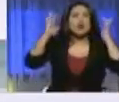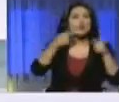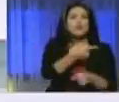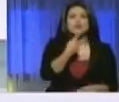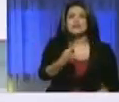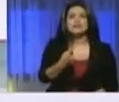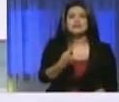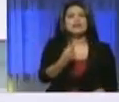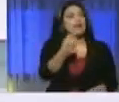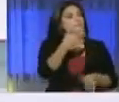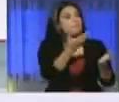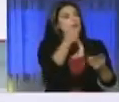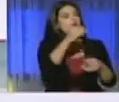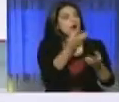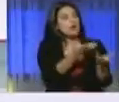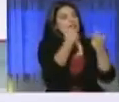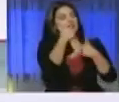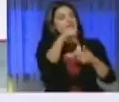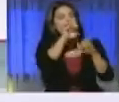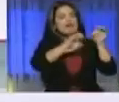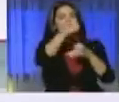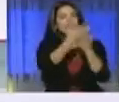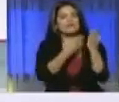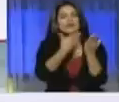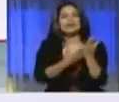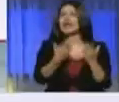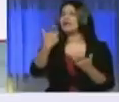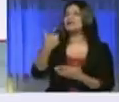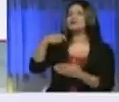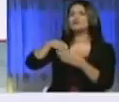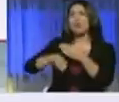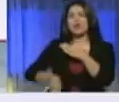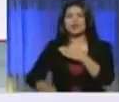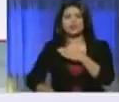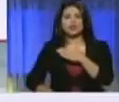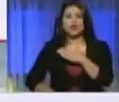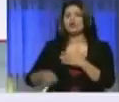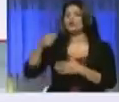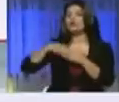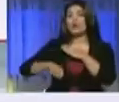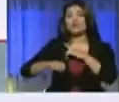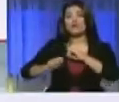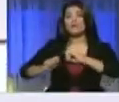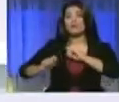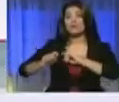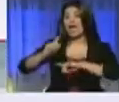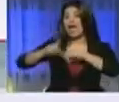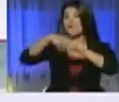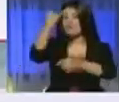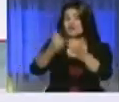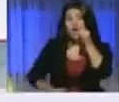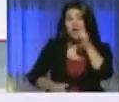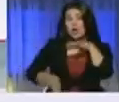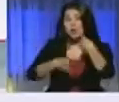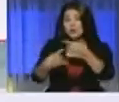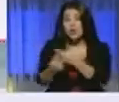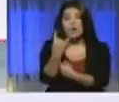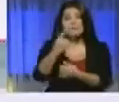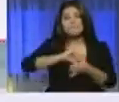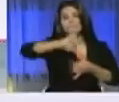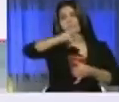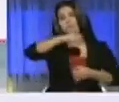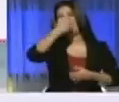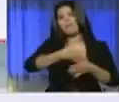un análisis. Han dicho, no, el aumento de salario va a generar más inflación. Ah, entonces, si bajo los salarios la mitad, ¿baja